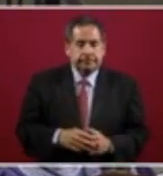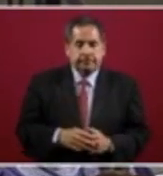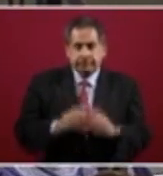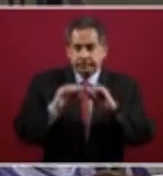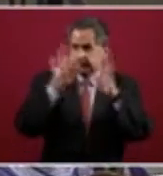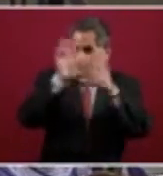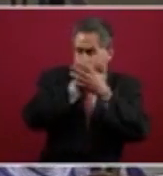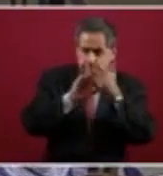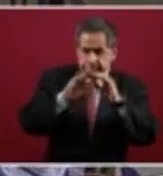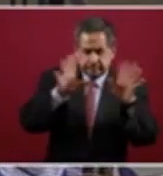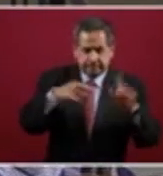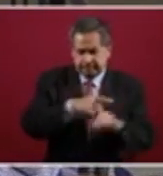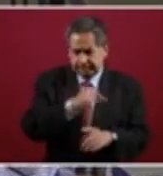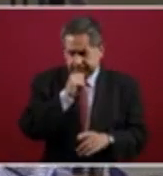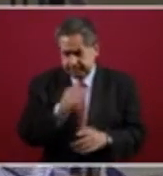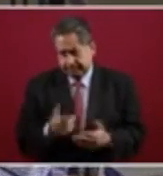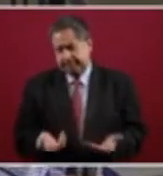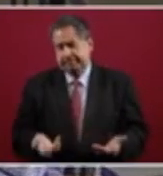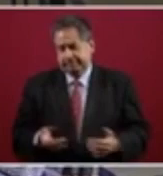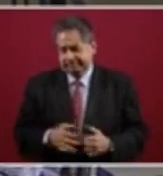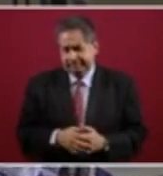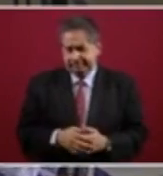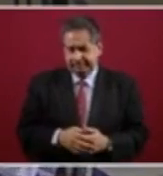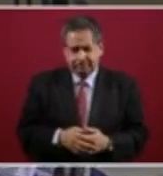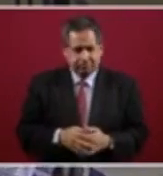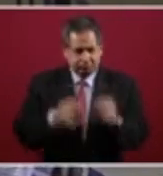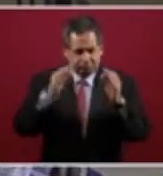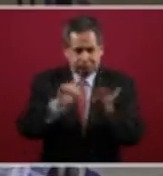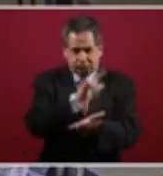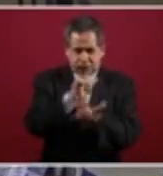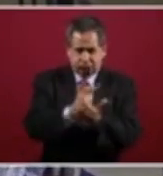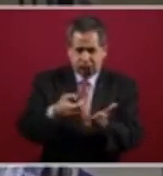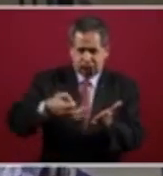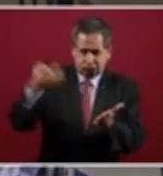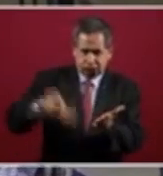claridad jurídica, certeza jurídica.